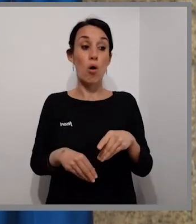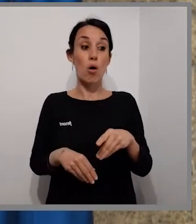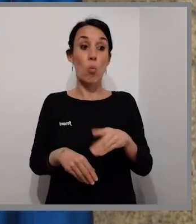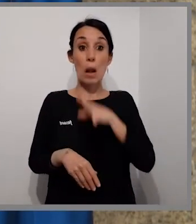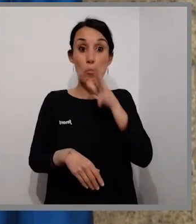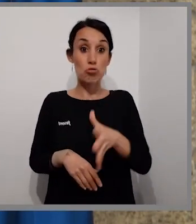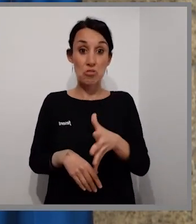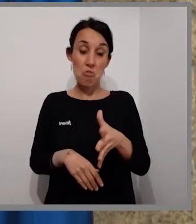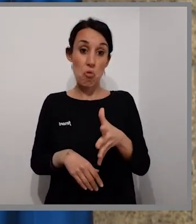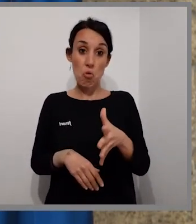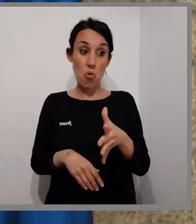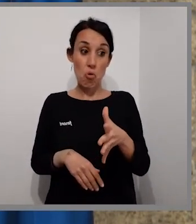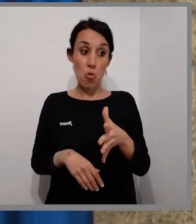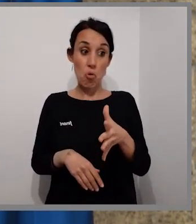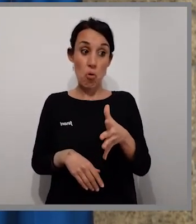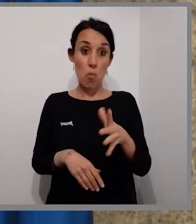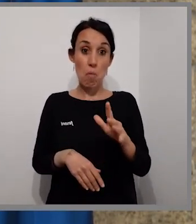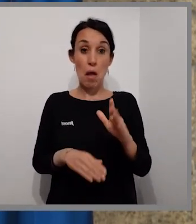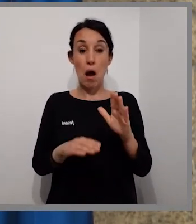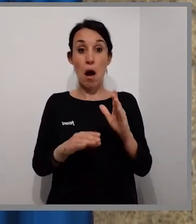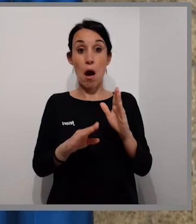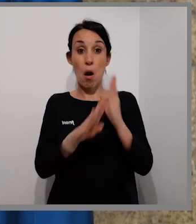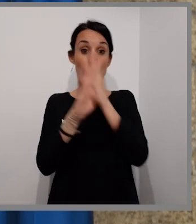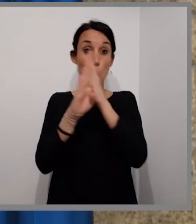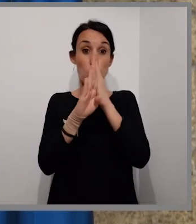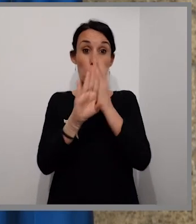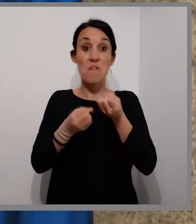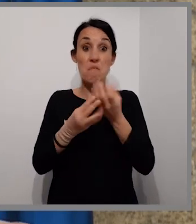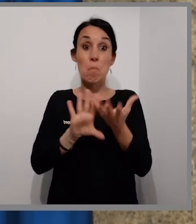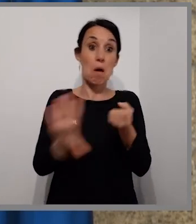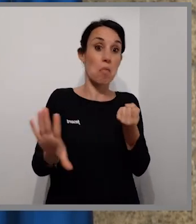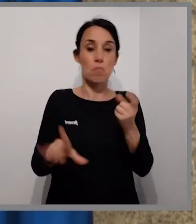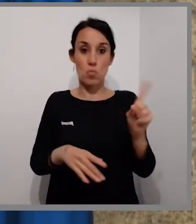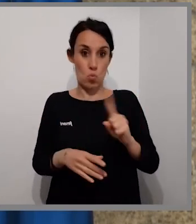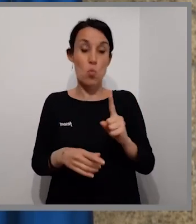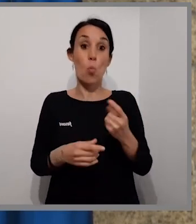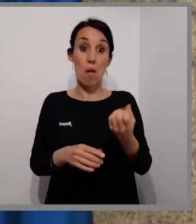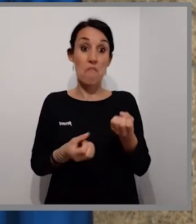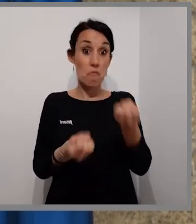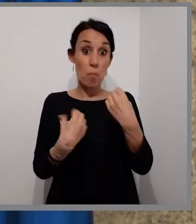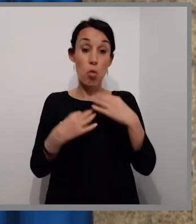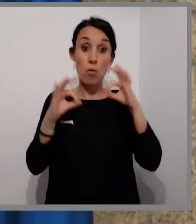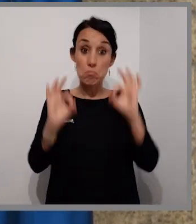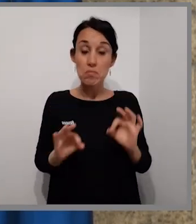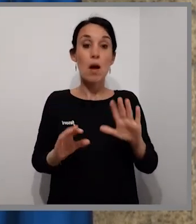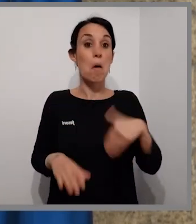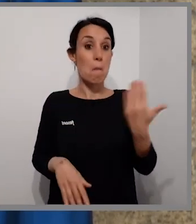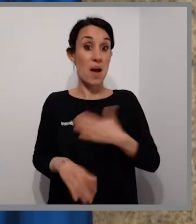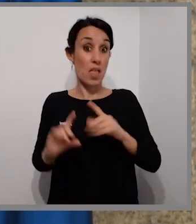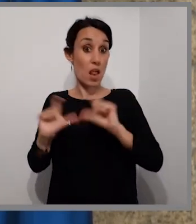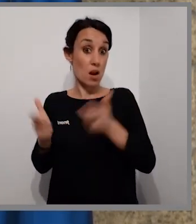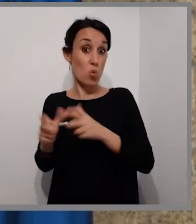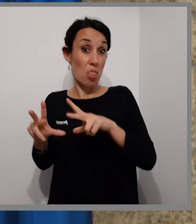no hay ningún motivo en absoluto para ocultar ningún tipo de información. Cuando la tengamos, y en este sentido